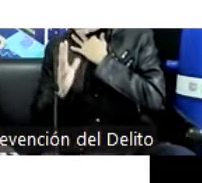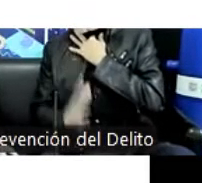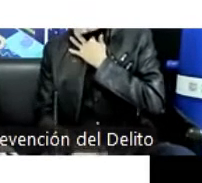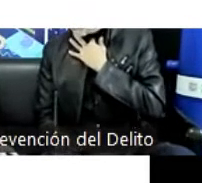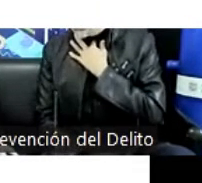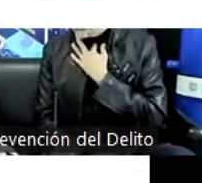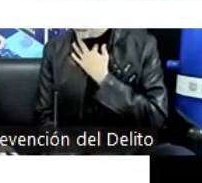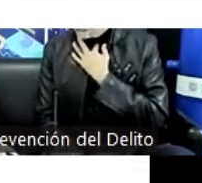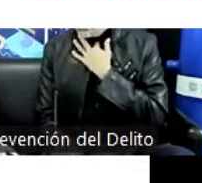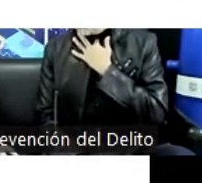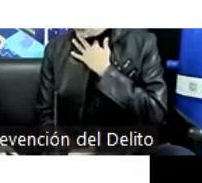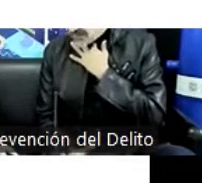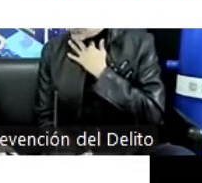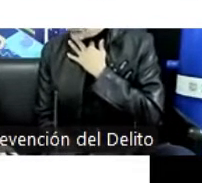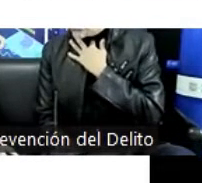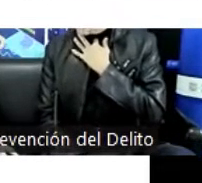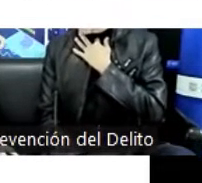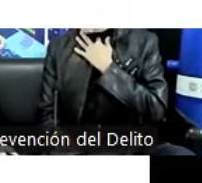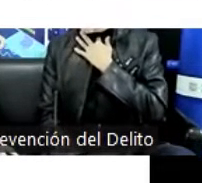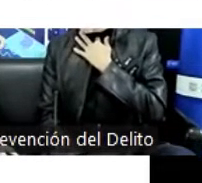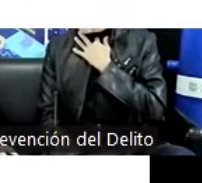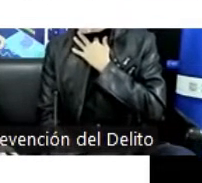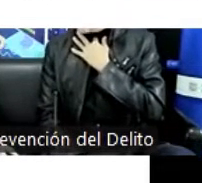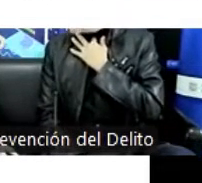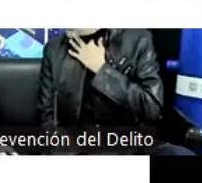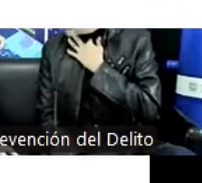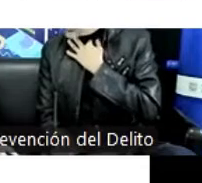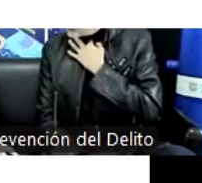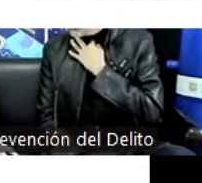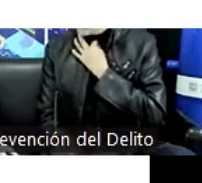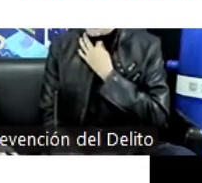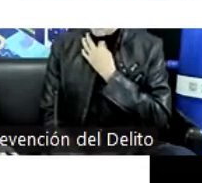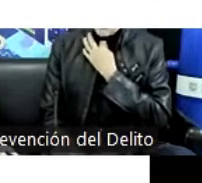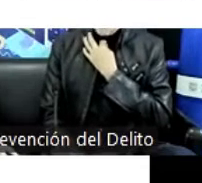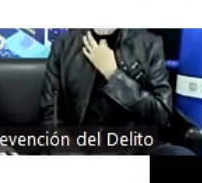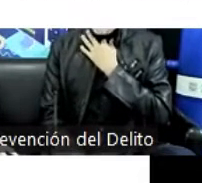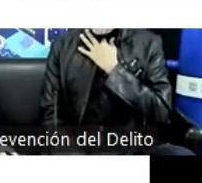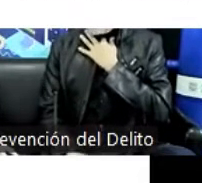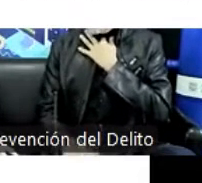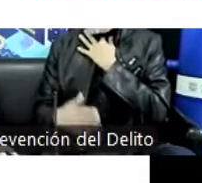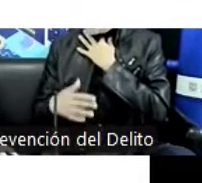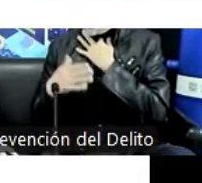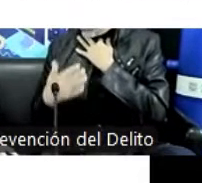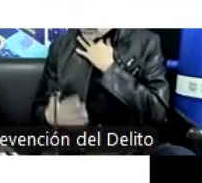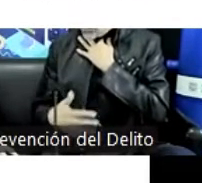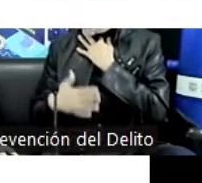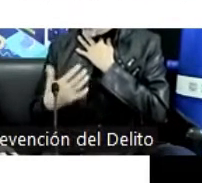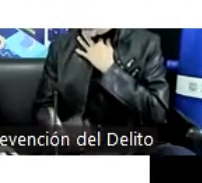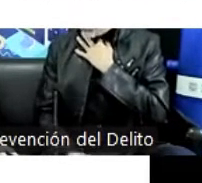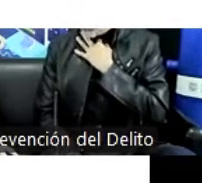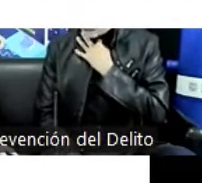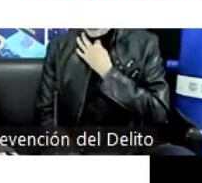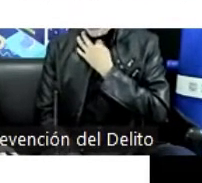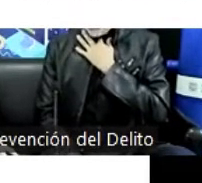las personas que pudieran llegar a tener un consumo problemático, que hayan detectado más riesgos,